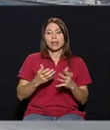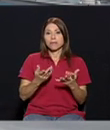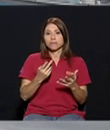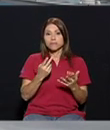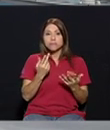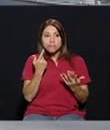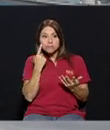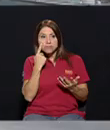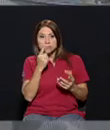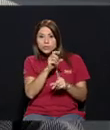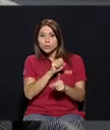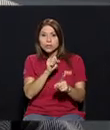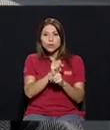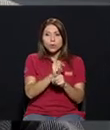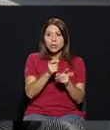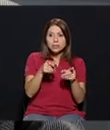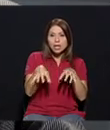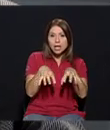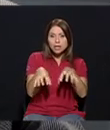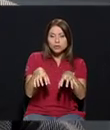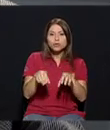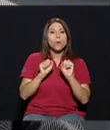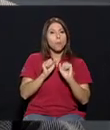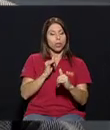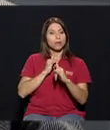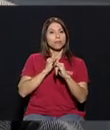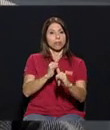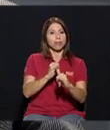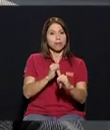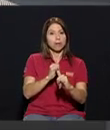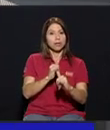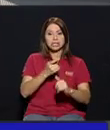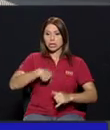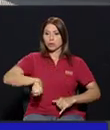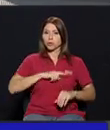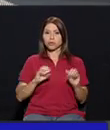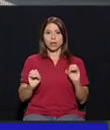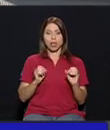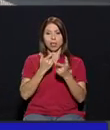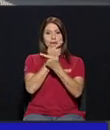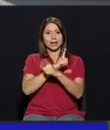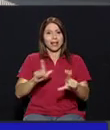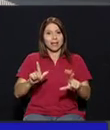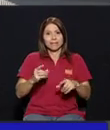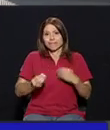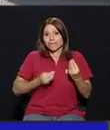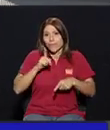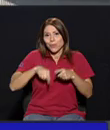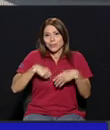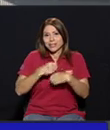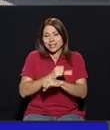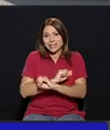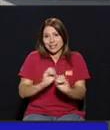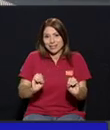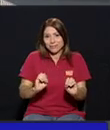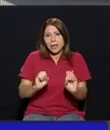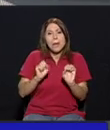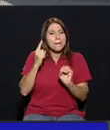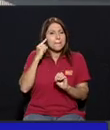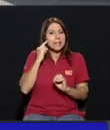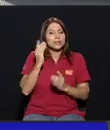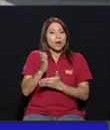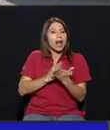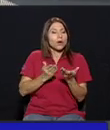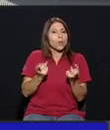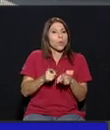denunciar hechos que, si no existe esa libertad, pues difícilmente los podría hacer alguien. Pienso en un caso muy reciente y muy